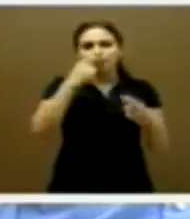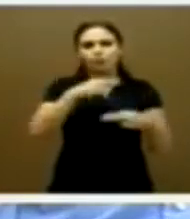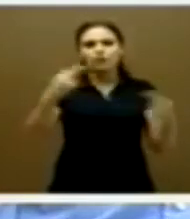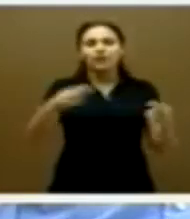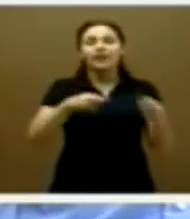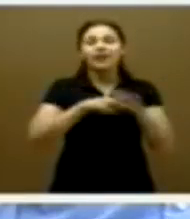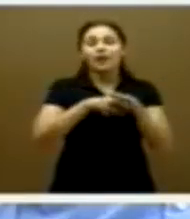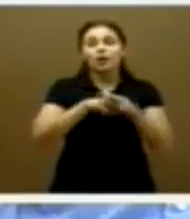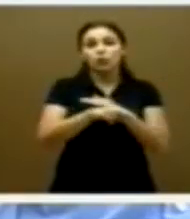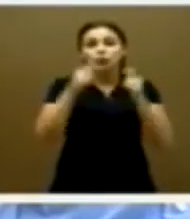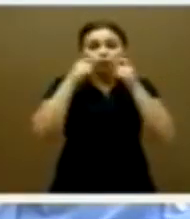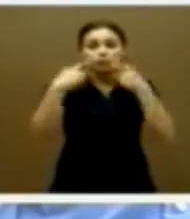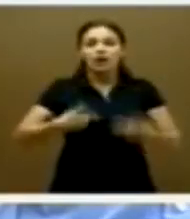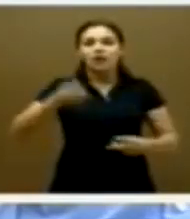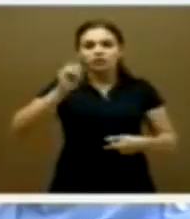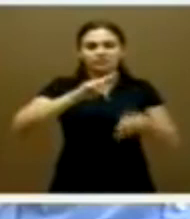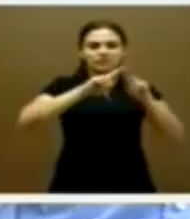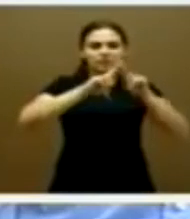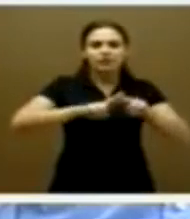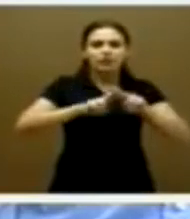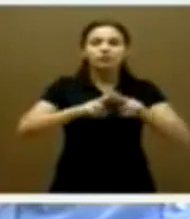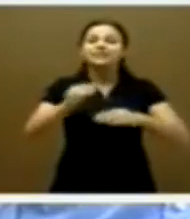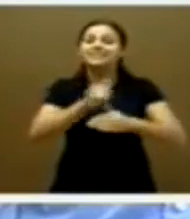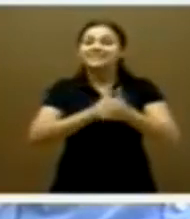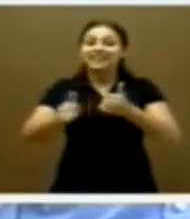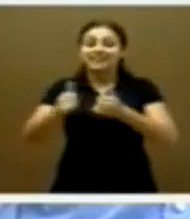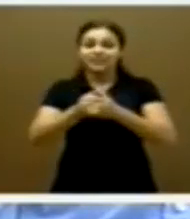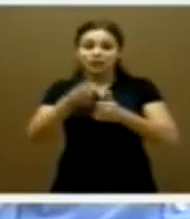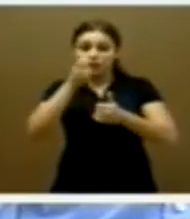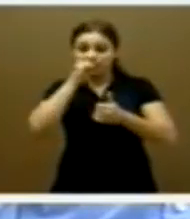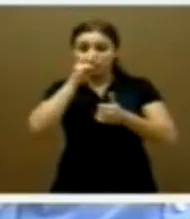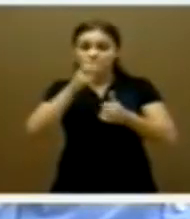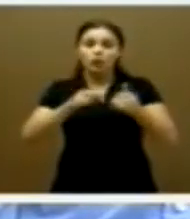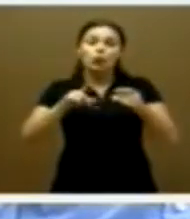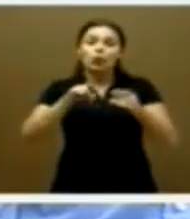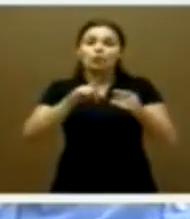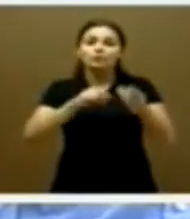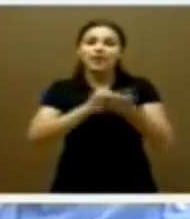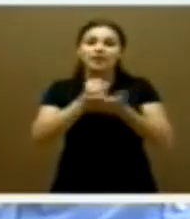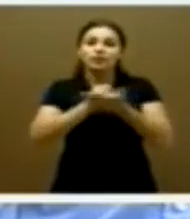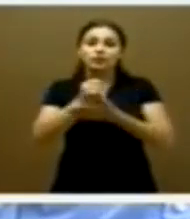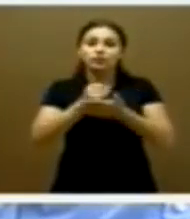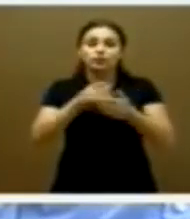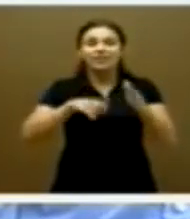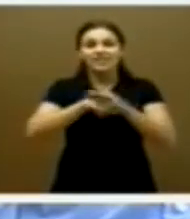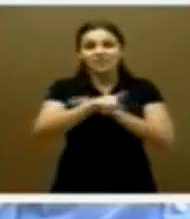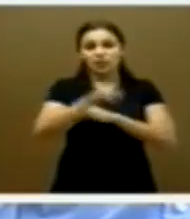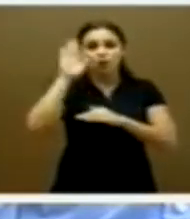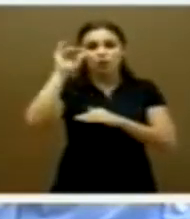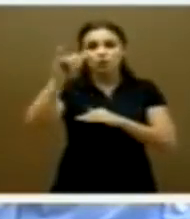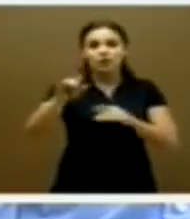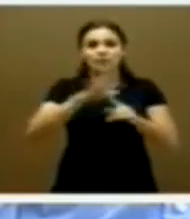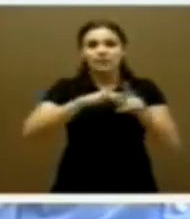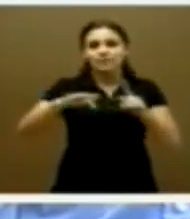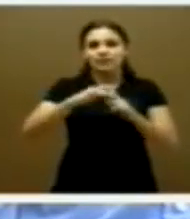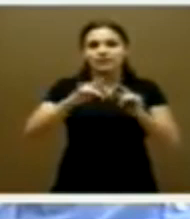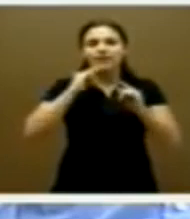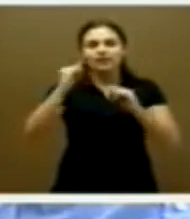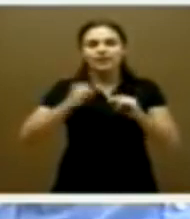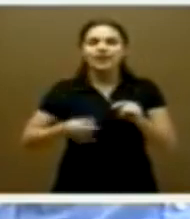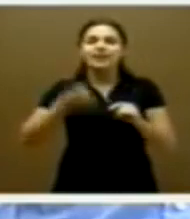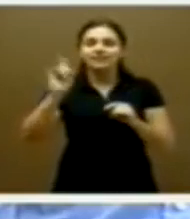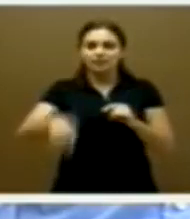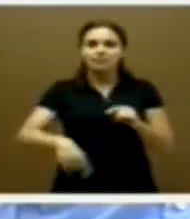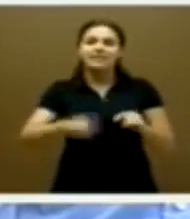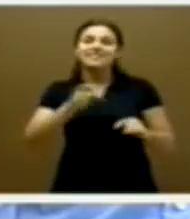Humanos e Inspección, el anterior secretario general de la Consejería de Agricultura, Desarrollo Rural, Medio Ambiente y Energía y los sindicatos UGT,